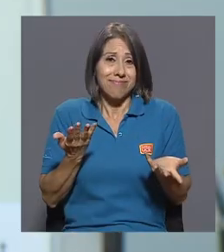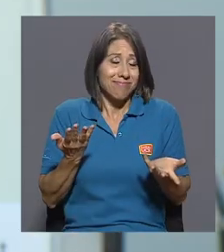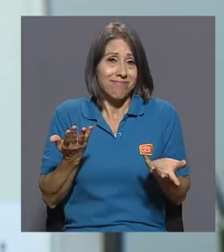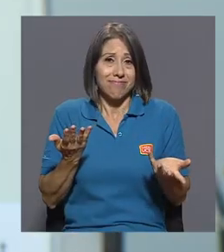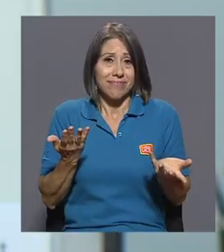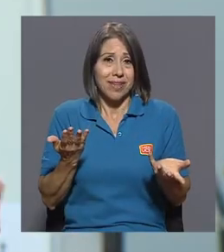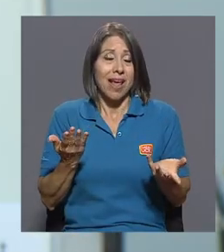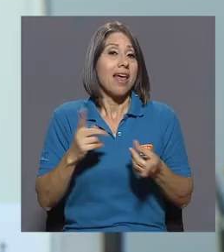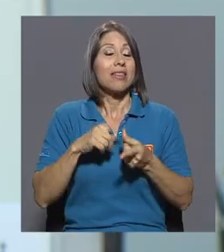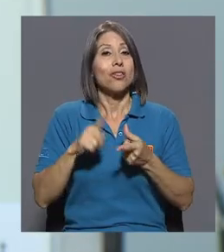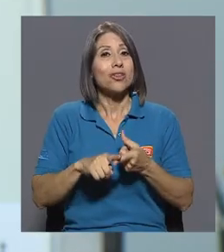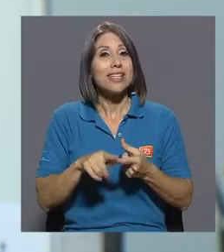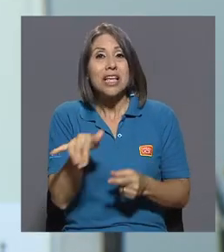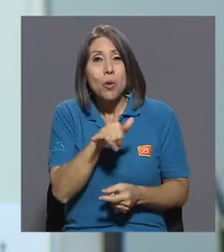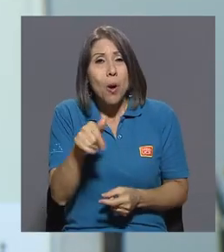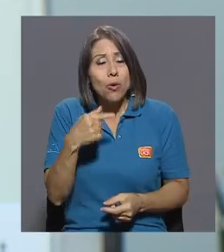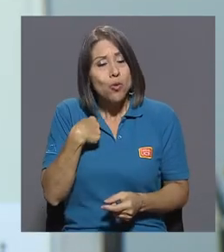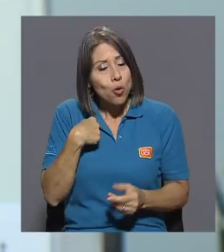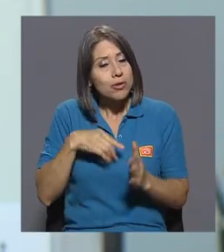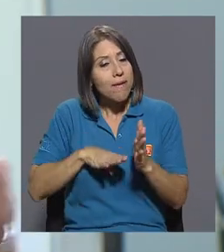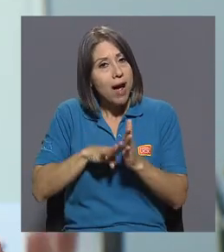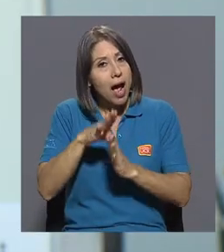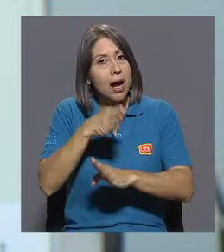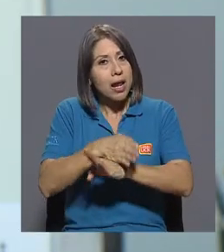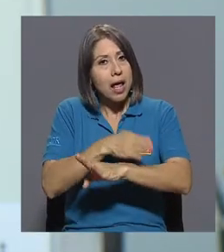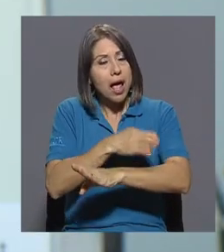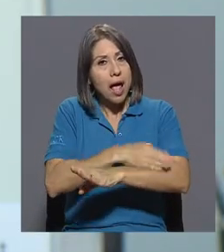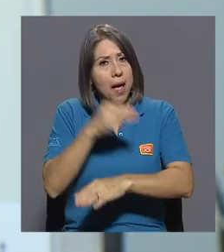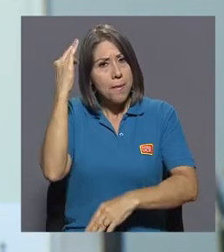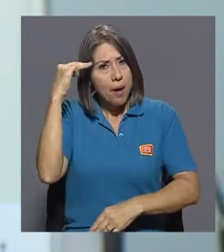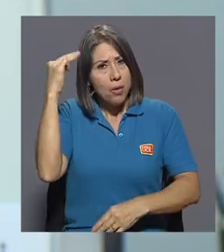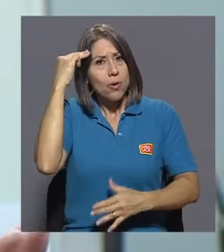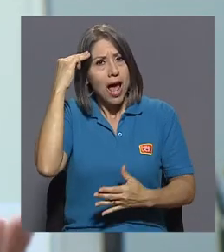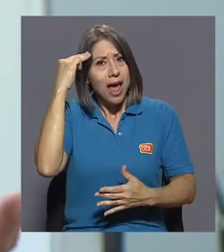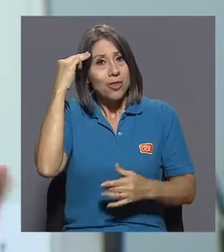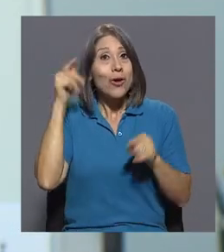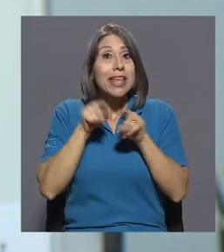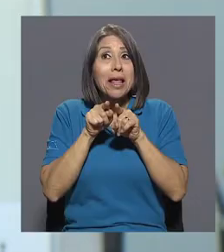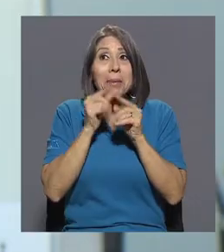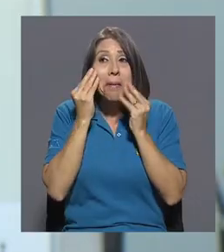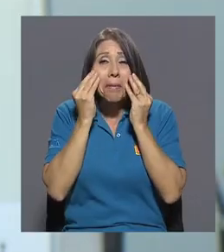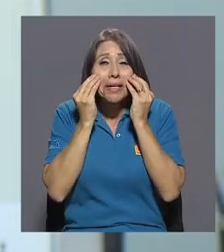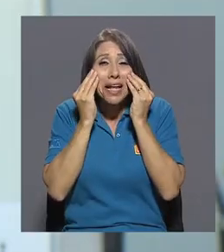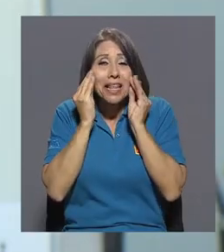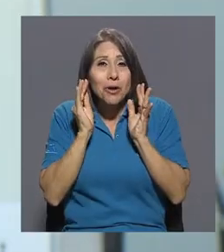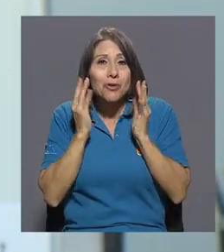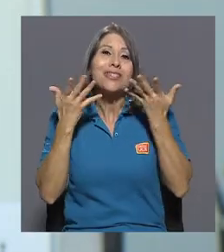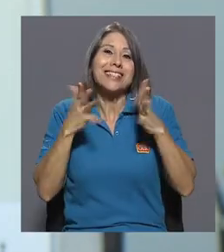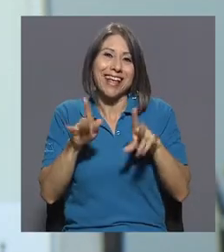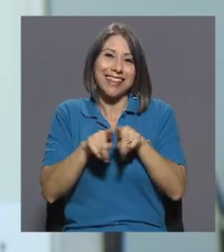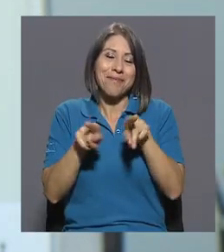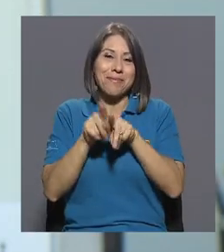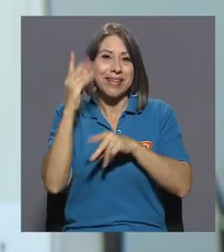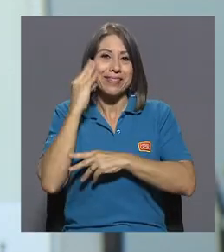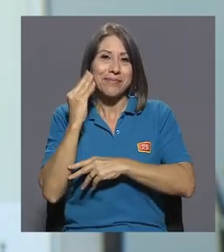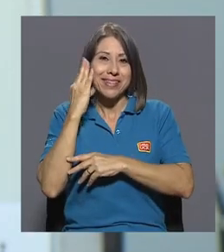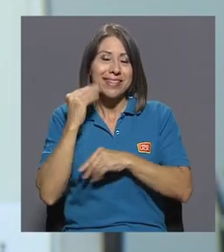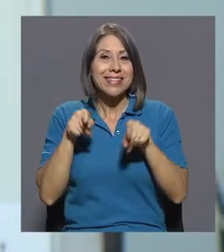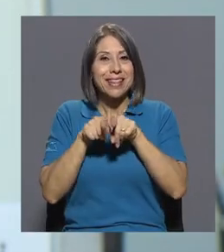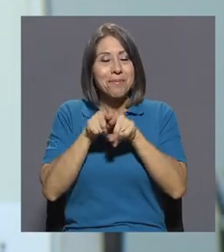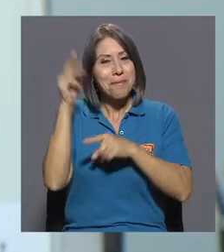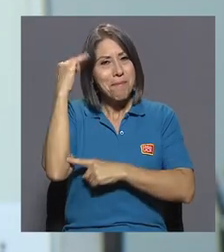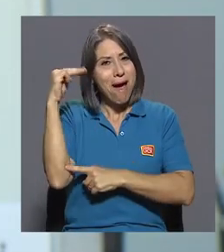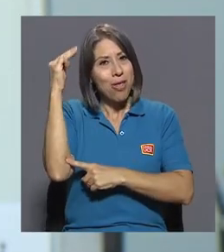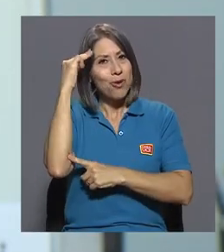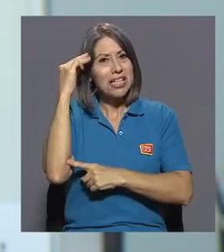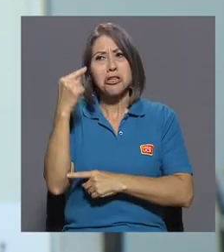así como uno va madurando y creciendo y le van saliendo arrugas, así le van saliendo la experiencia a uno y la madurez de no tomar las cosas